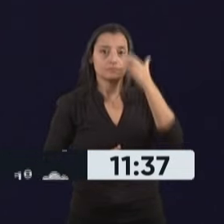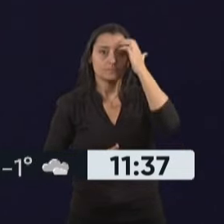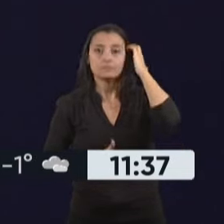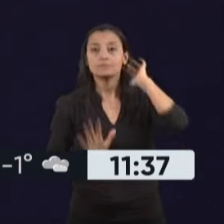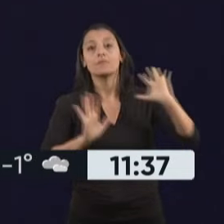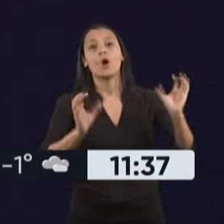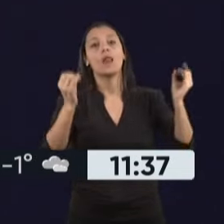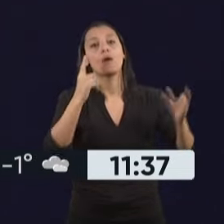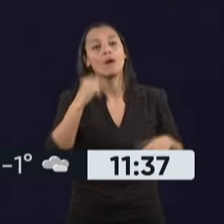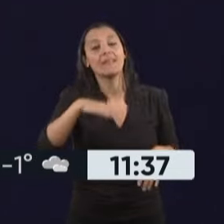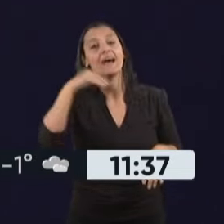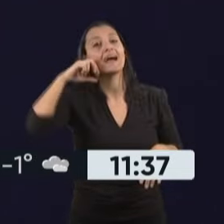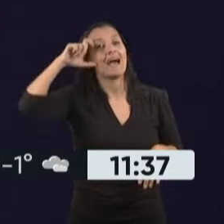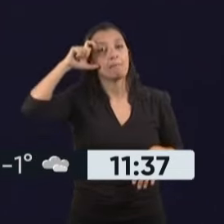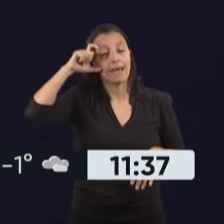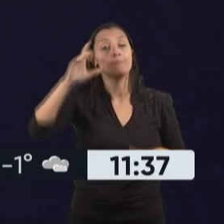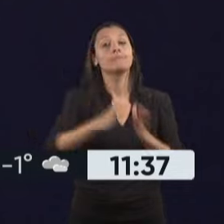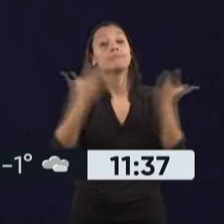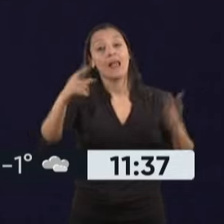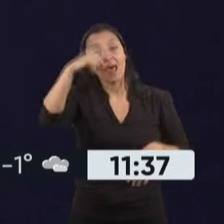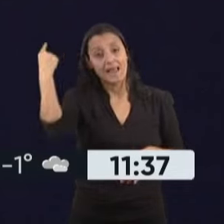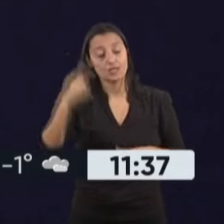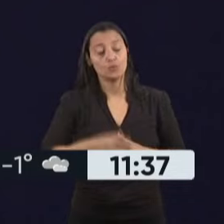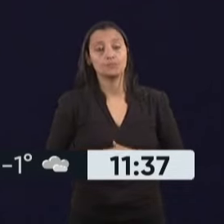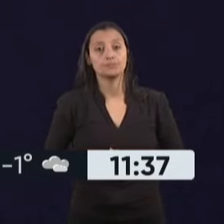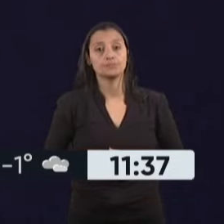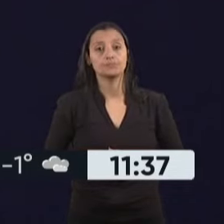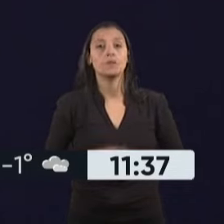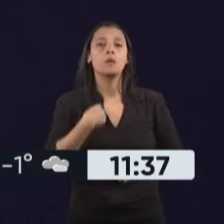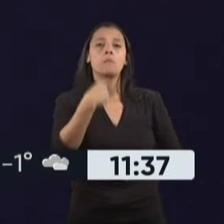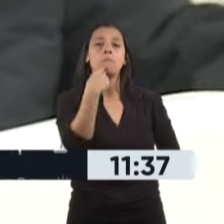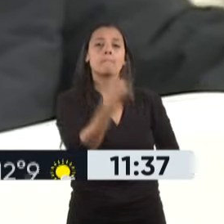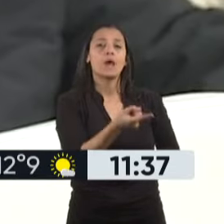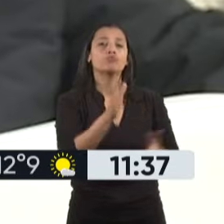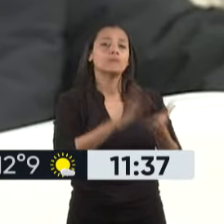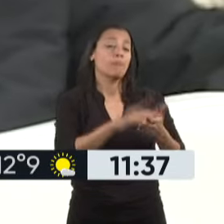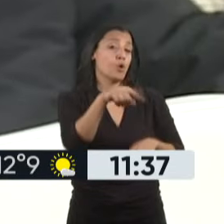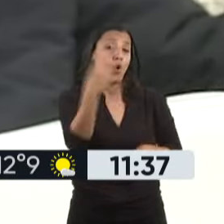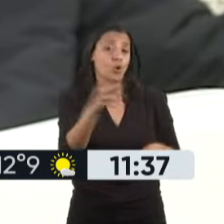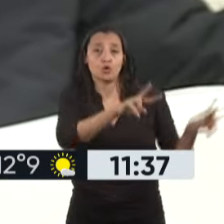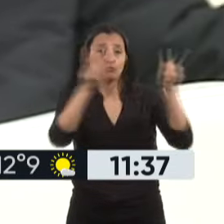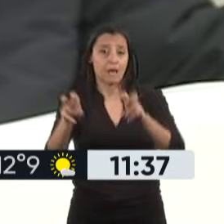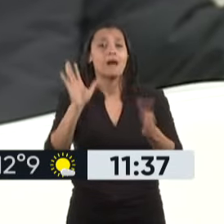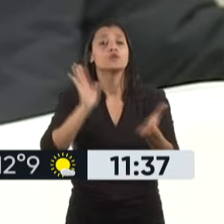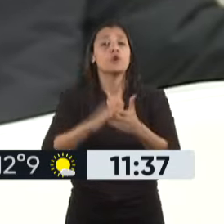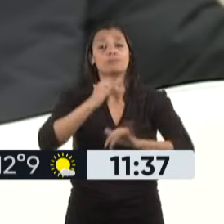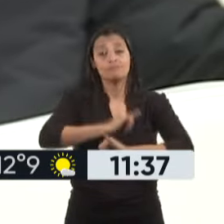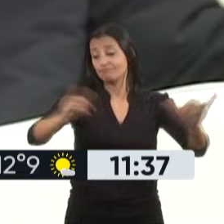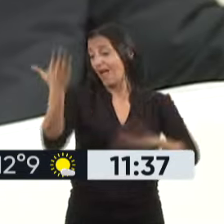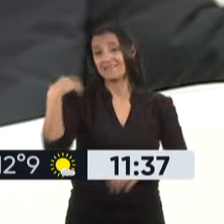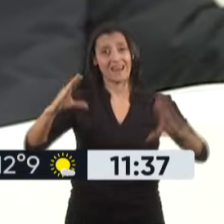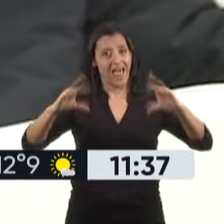Hola Manuel, ¿qué tal? Jaime Rosenberg, Diario de la Nación. Consultarte por otra derivación del comunicado de ayer a la